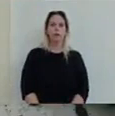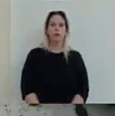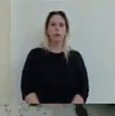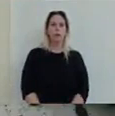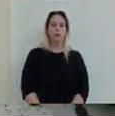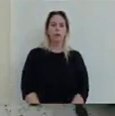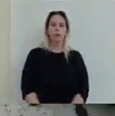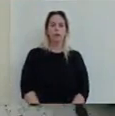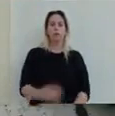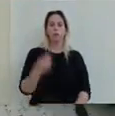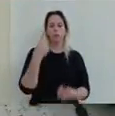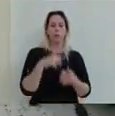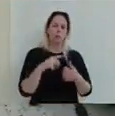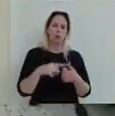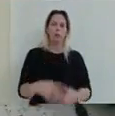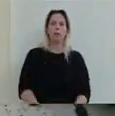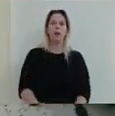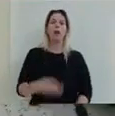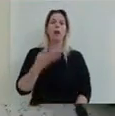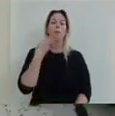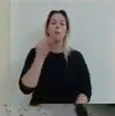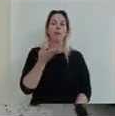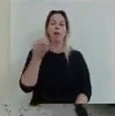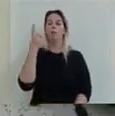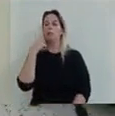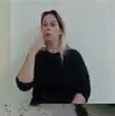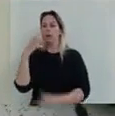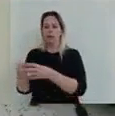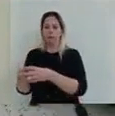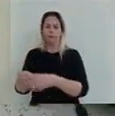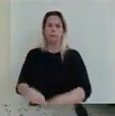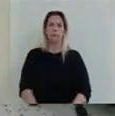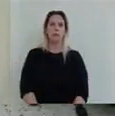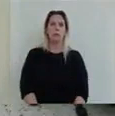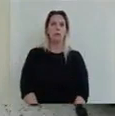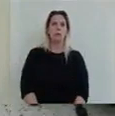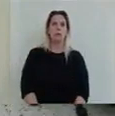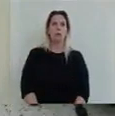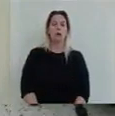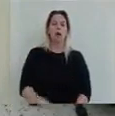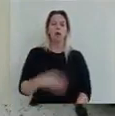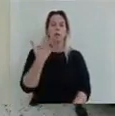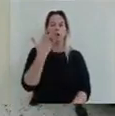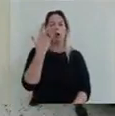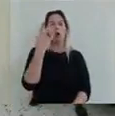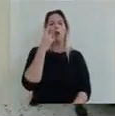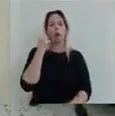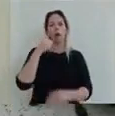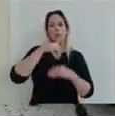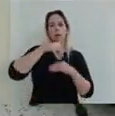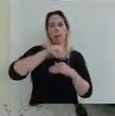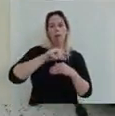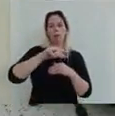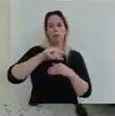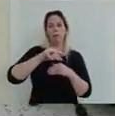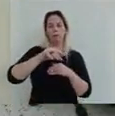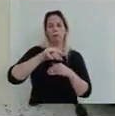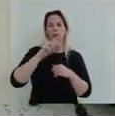Artículo primero, solicitar al Departamento Ejecutivo Municipal que en el término de 5 días hábiles proceda a remitir al Consejo